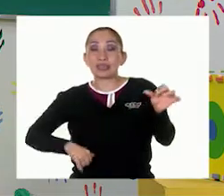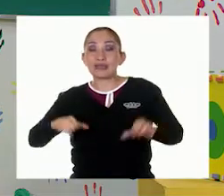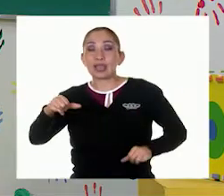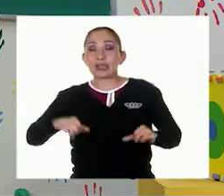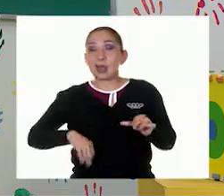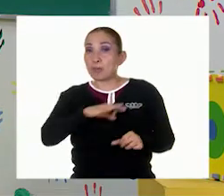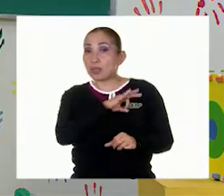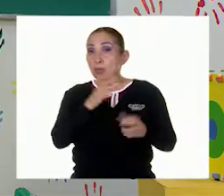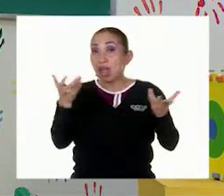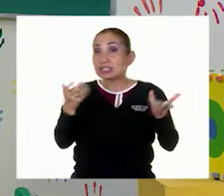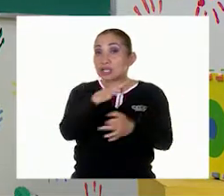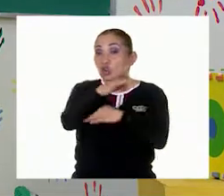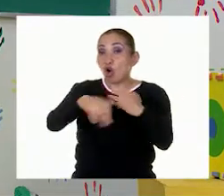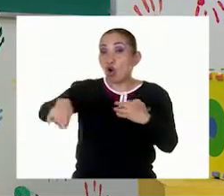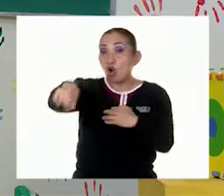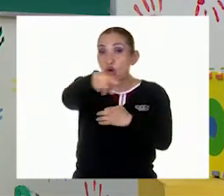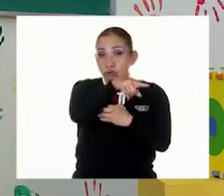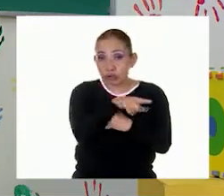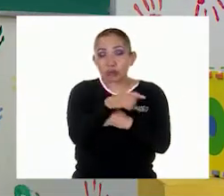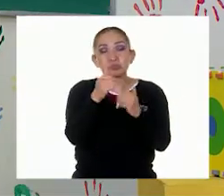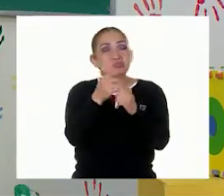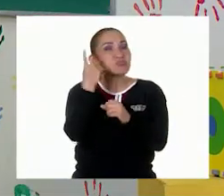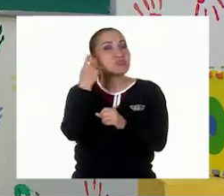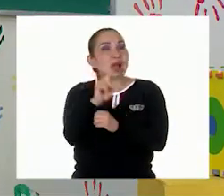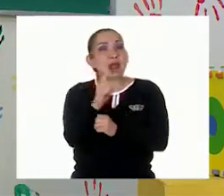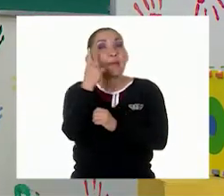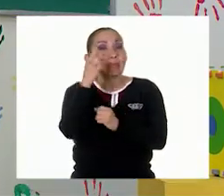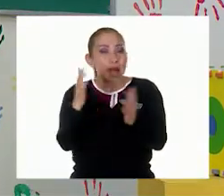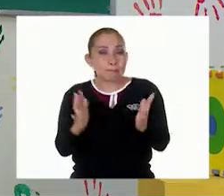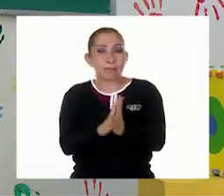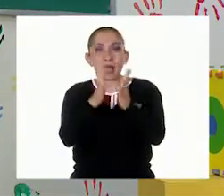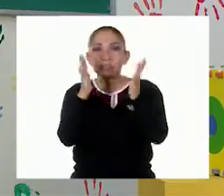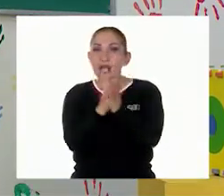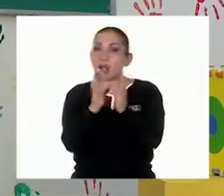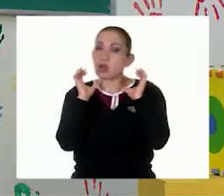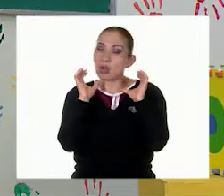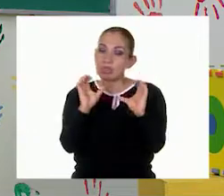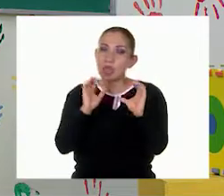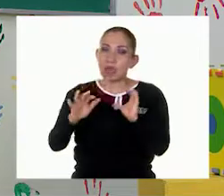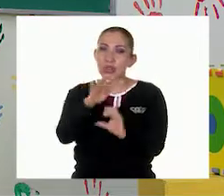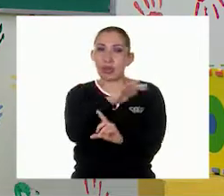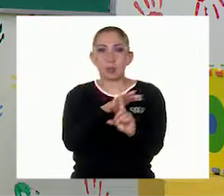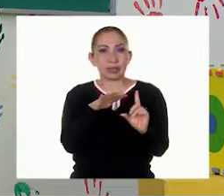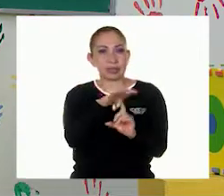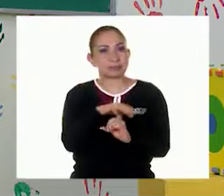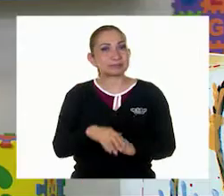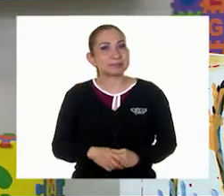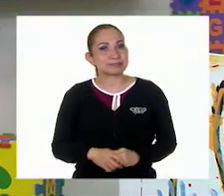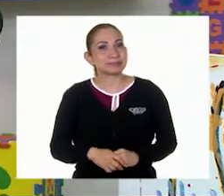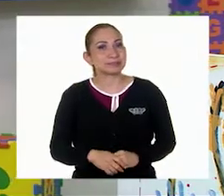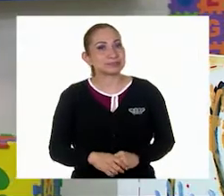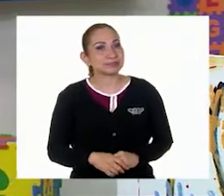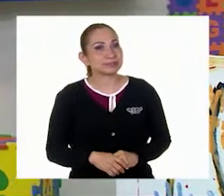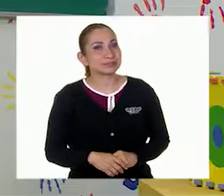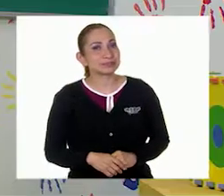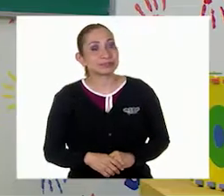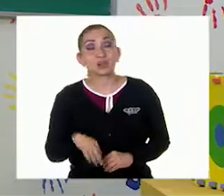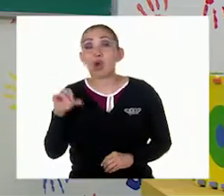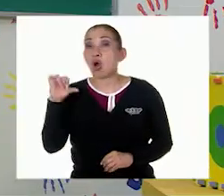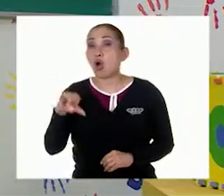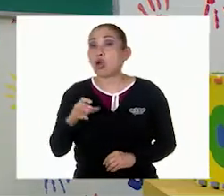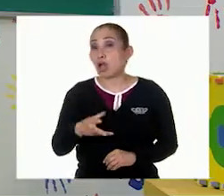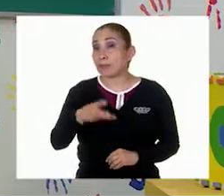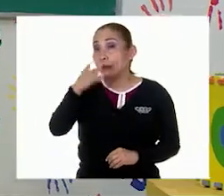podemos hacer entre todas y todos, con la finalidad de participar en el cuidado de nuestro medio ambiente. ¡Sí! Uh-huh. Y el día de